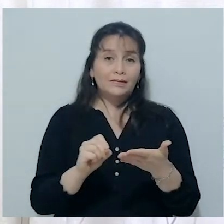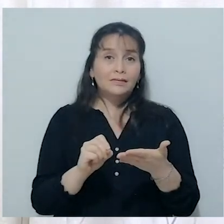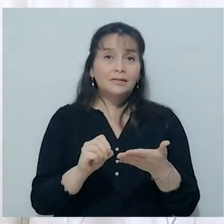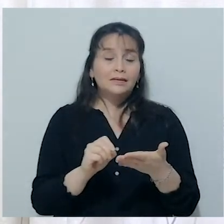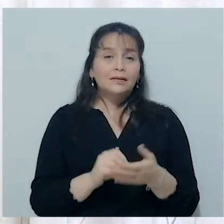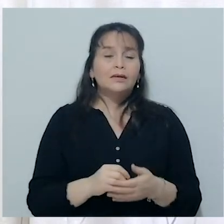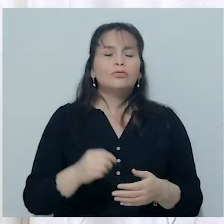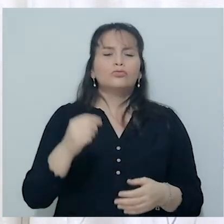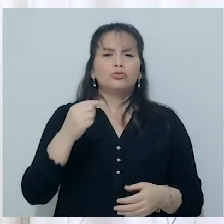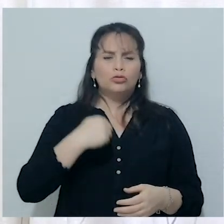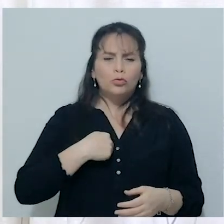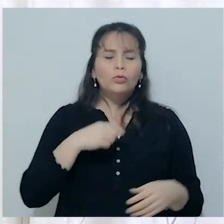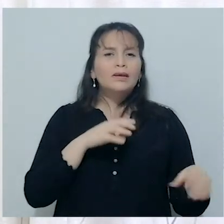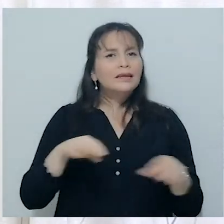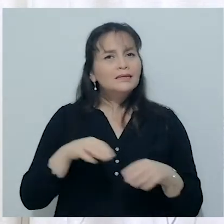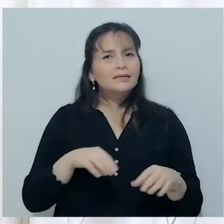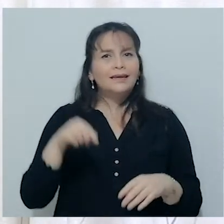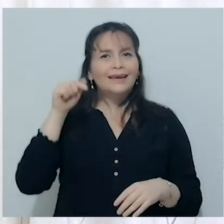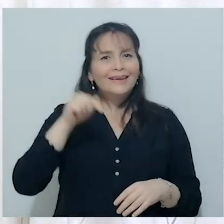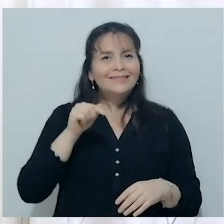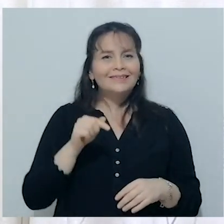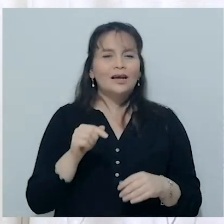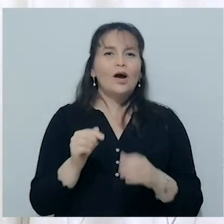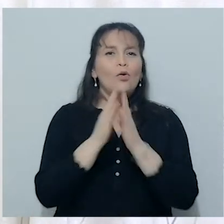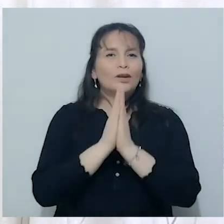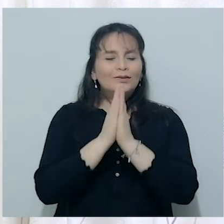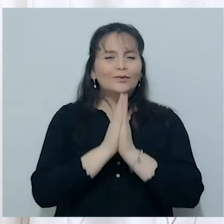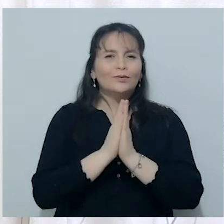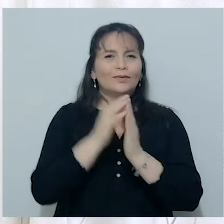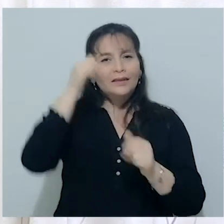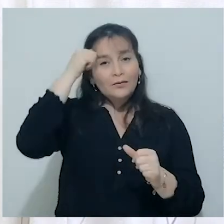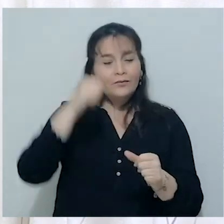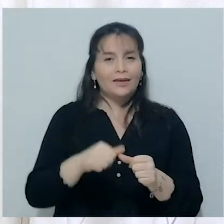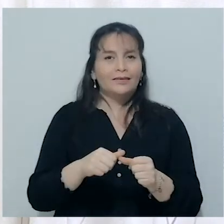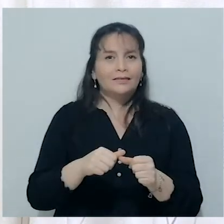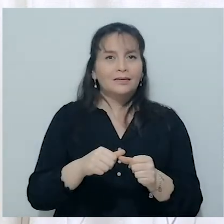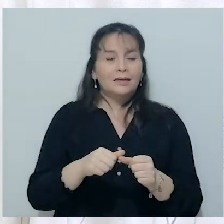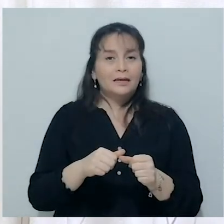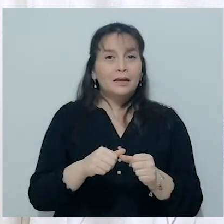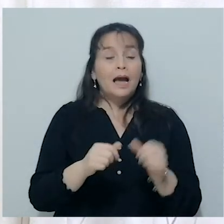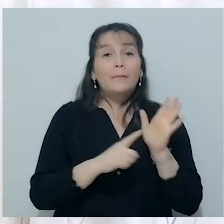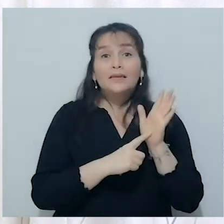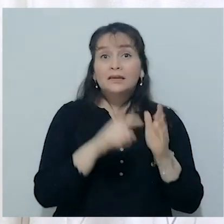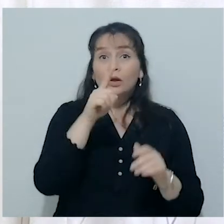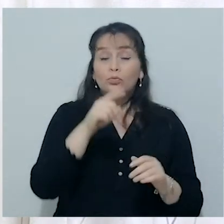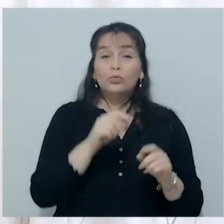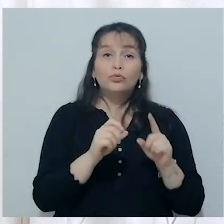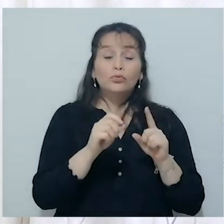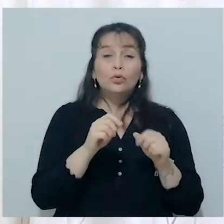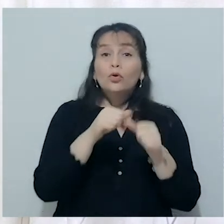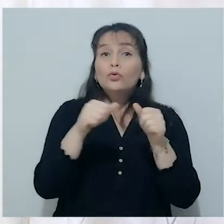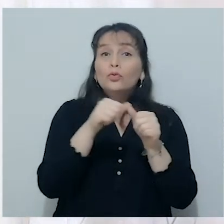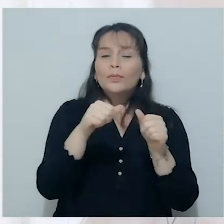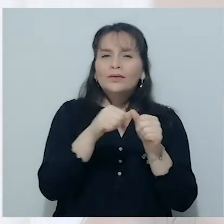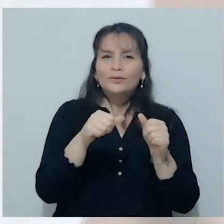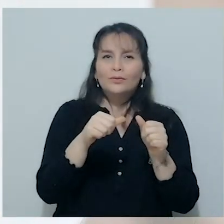es que usted pueda escribir aquí en esta plataforma: yo hice esta oración de fe.